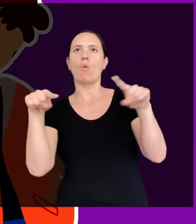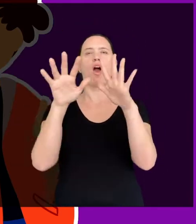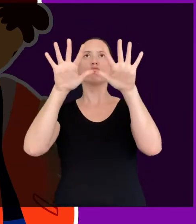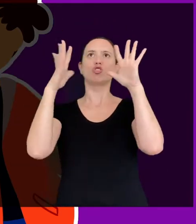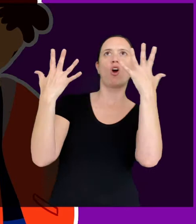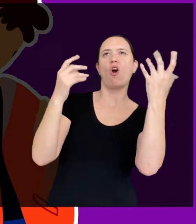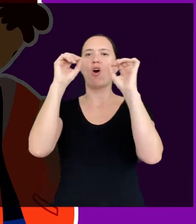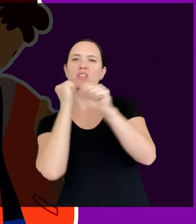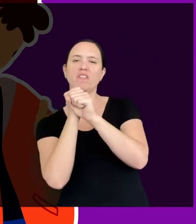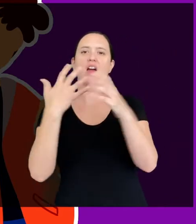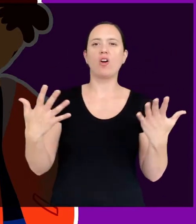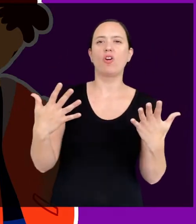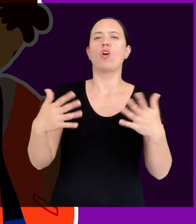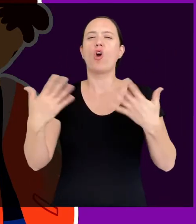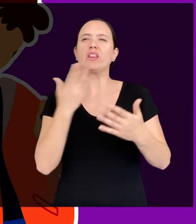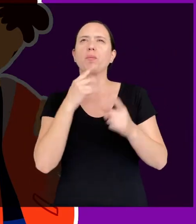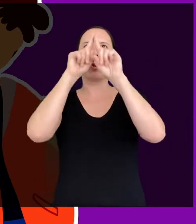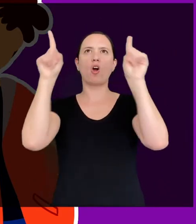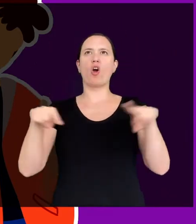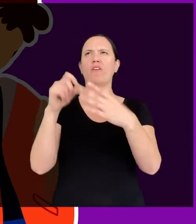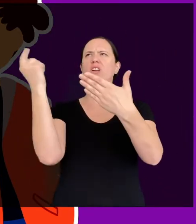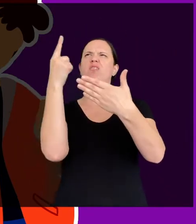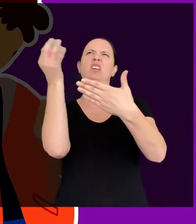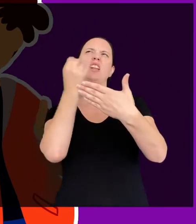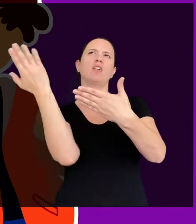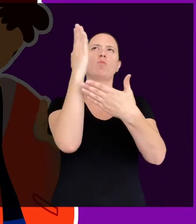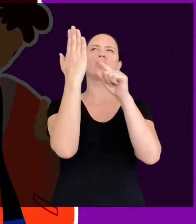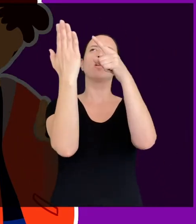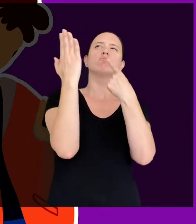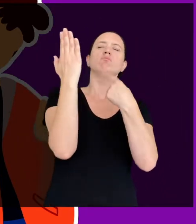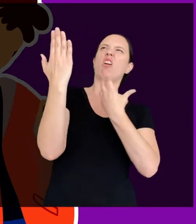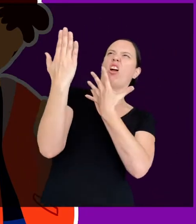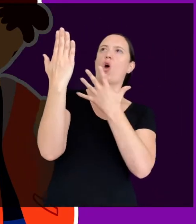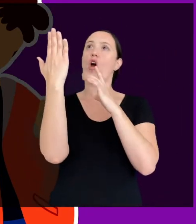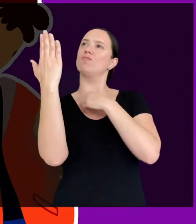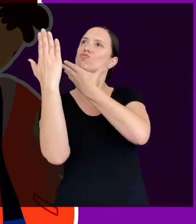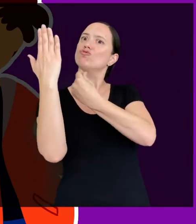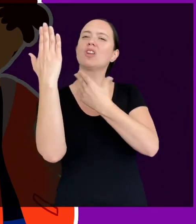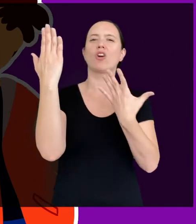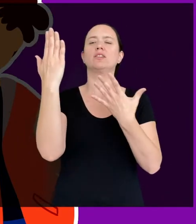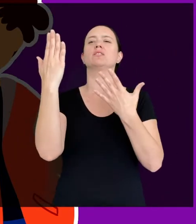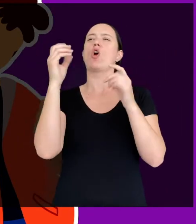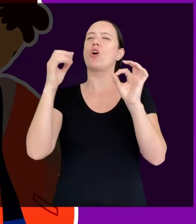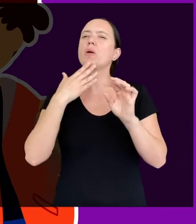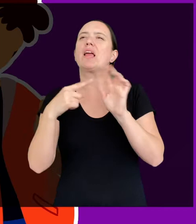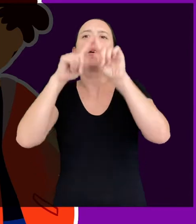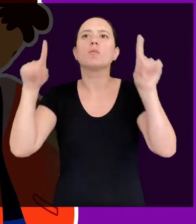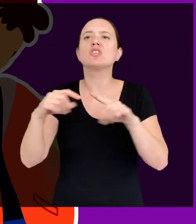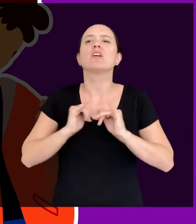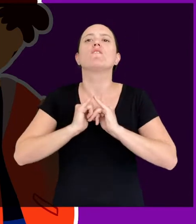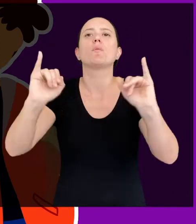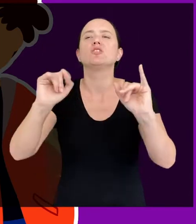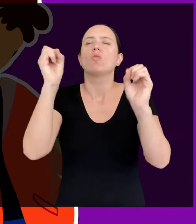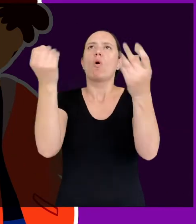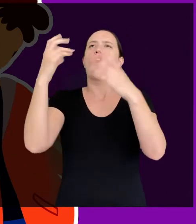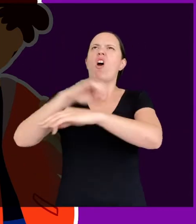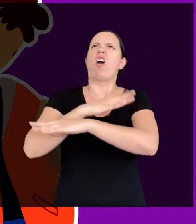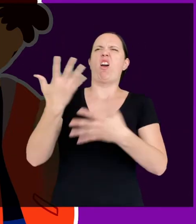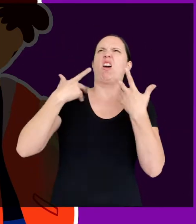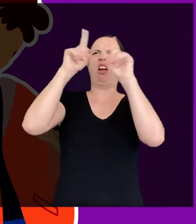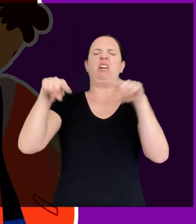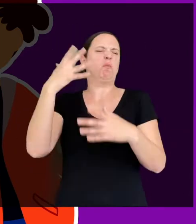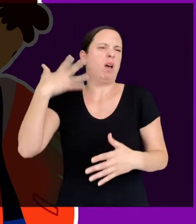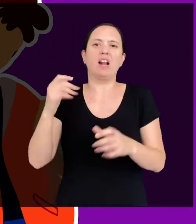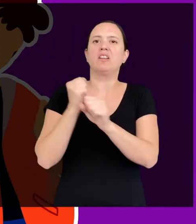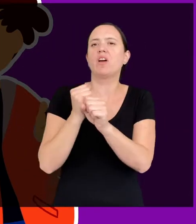colores, etc. También puedes inferir la intención del autor. ¿Cuál es el concepto que representa la obra? ¿Cuáles son los